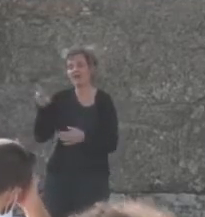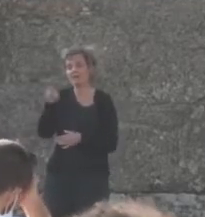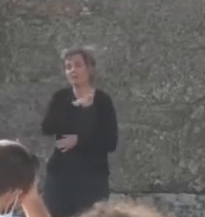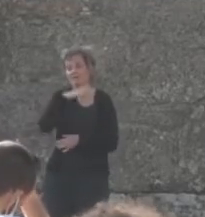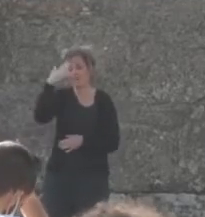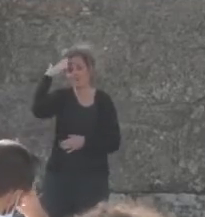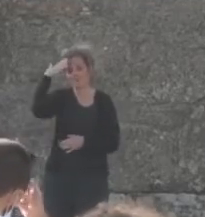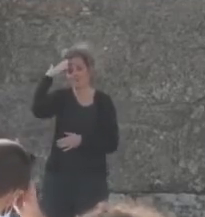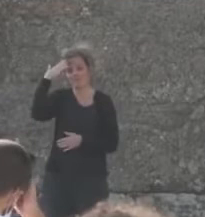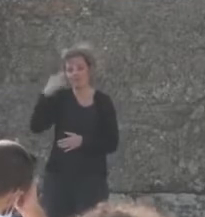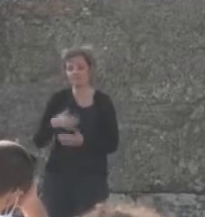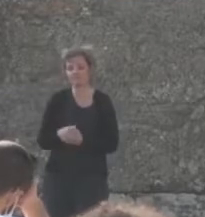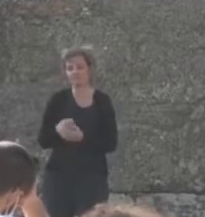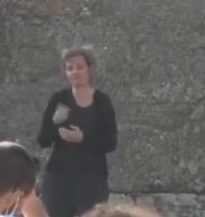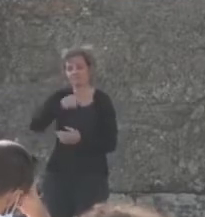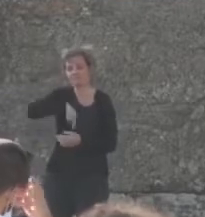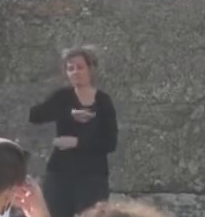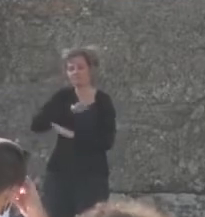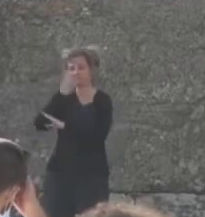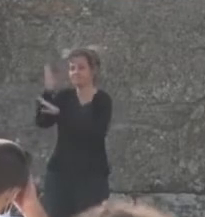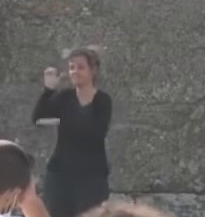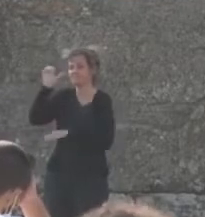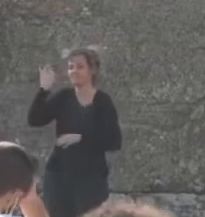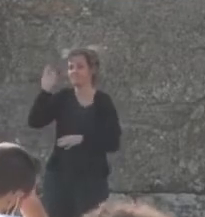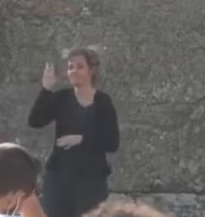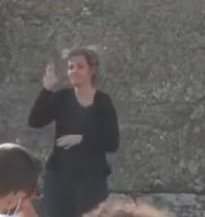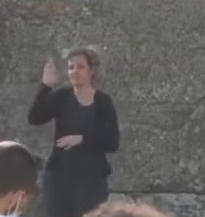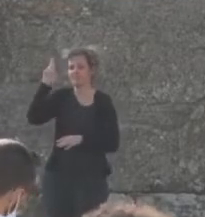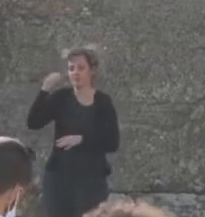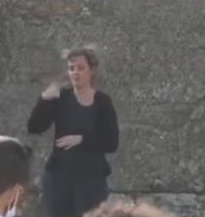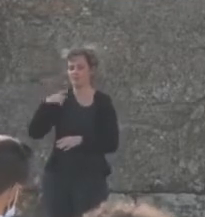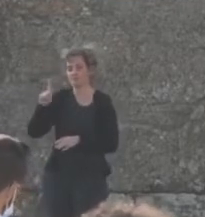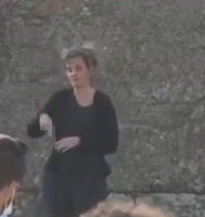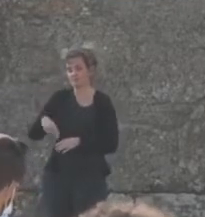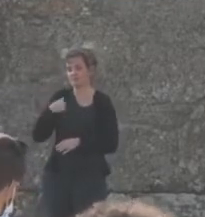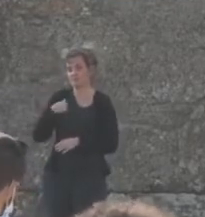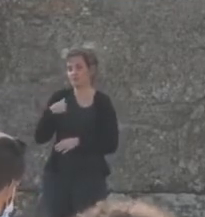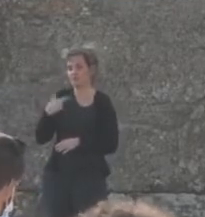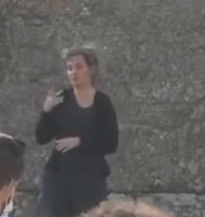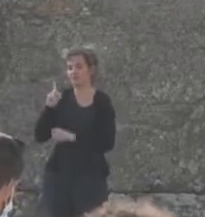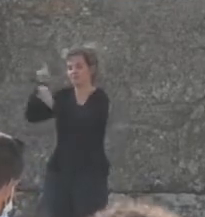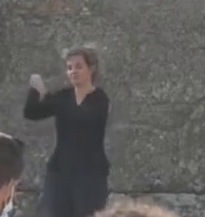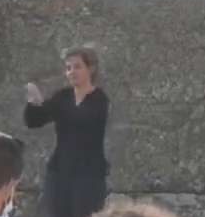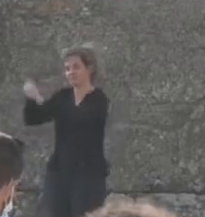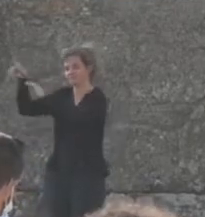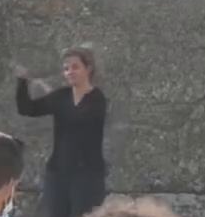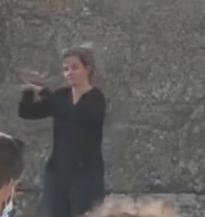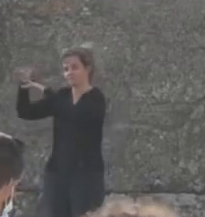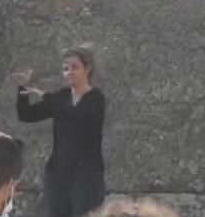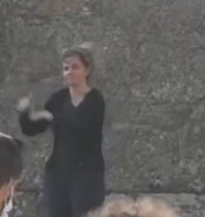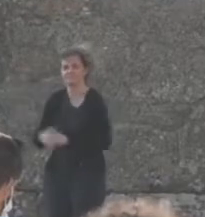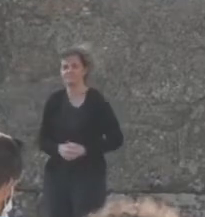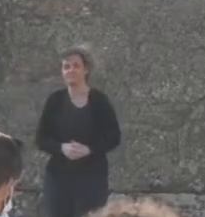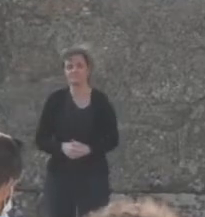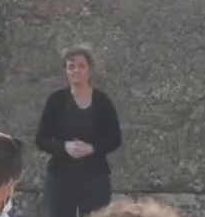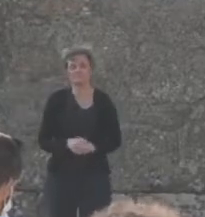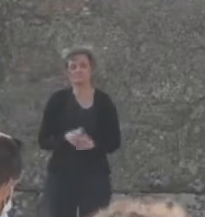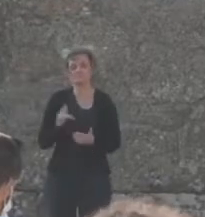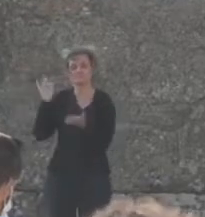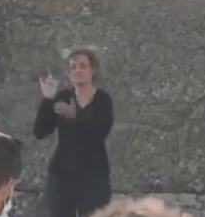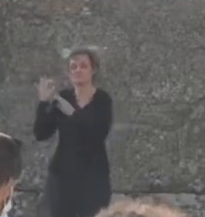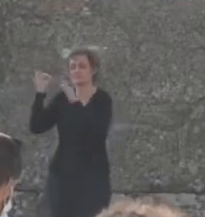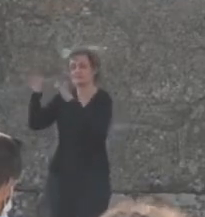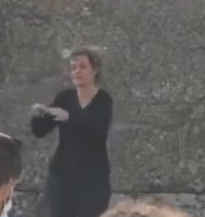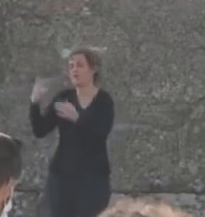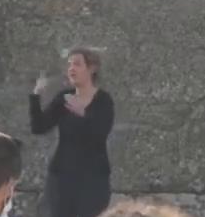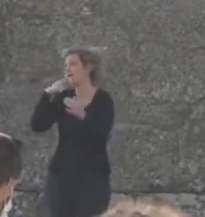memoria. Alá fomos Esperón e máis eu para manter contacto e aderirnos a ese movimento. Chegado o ano